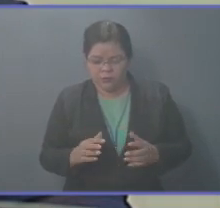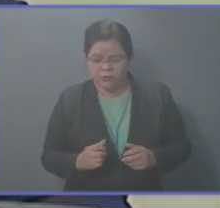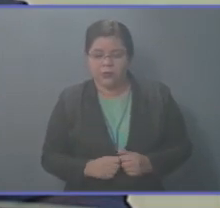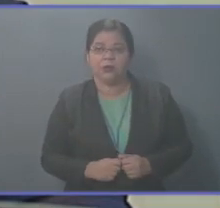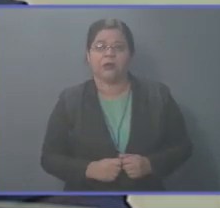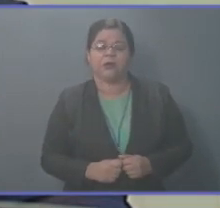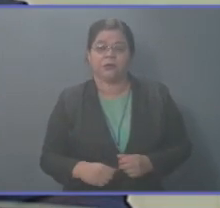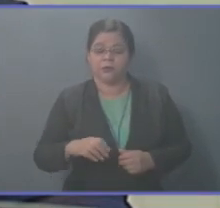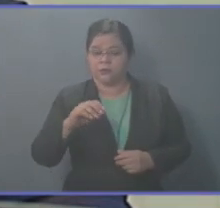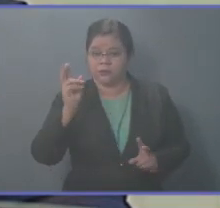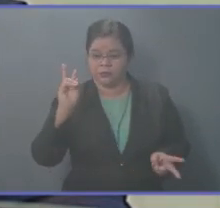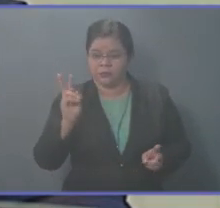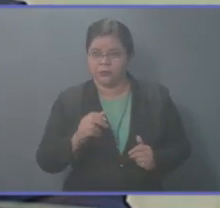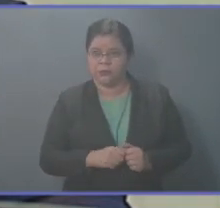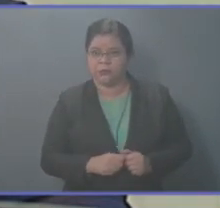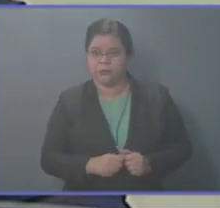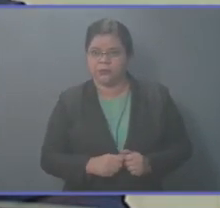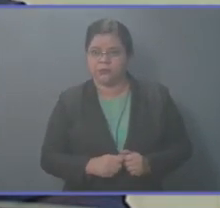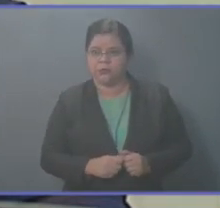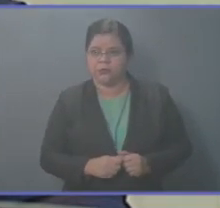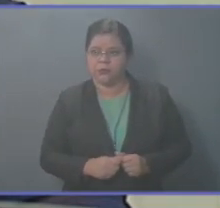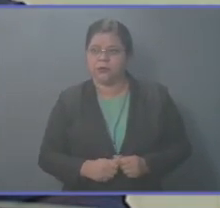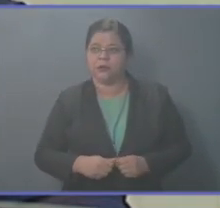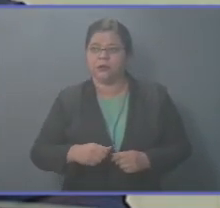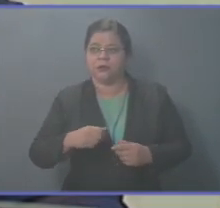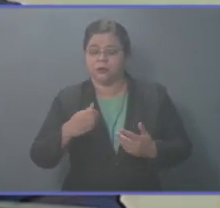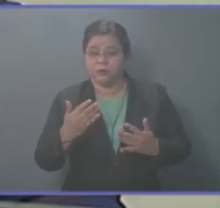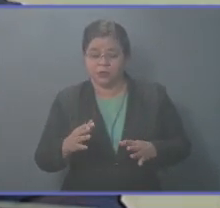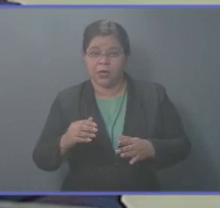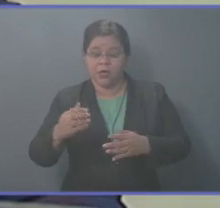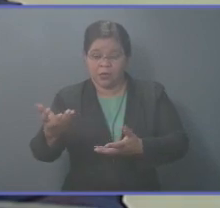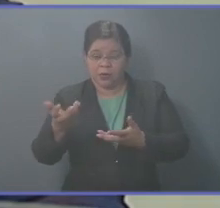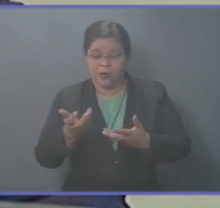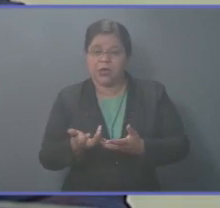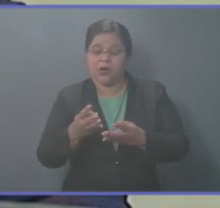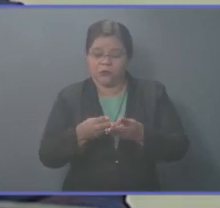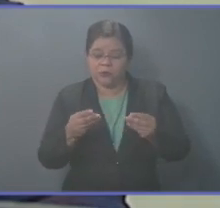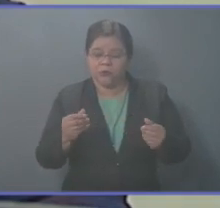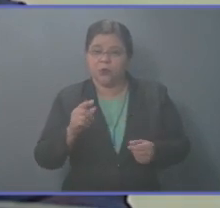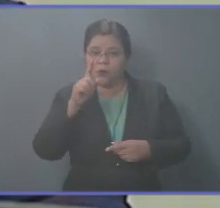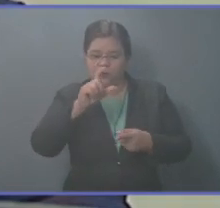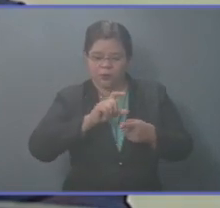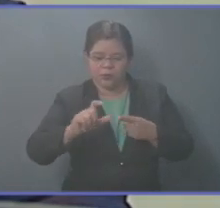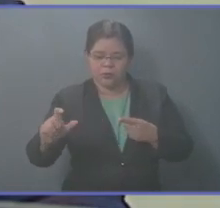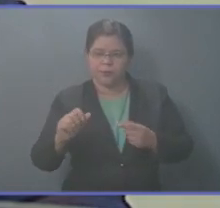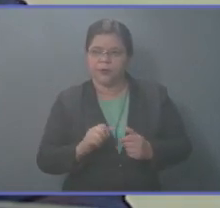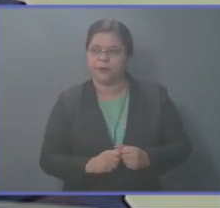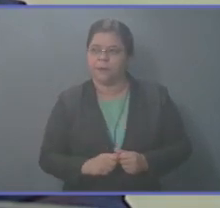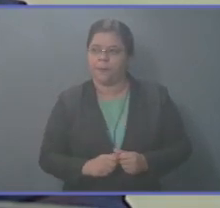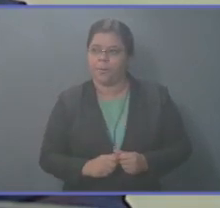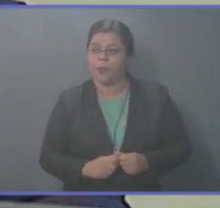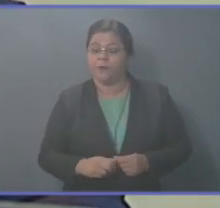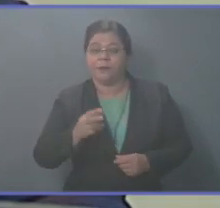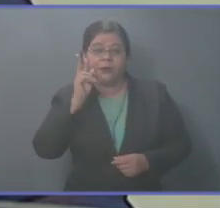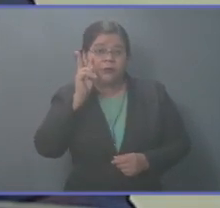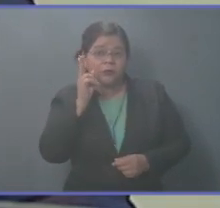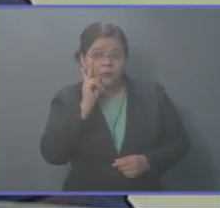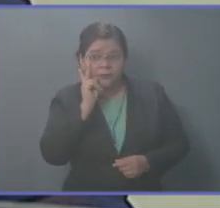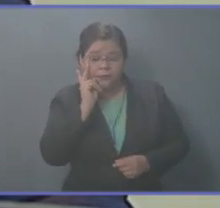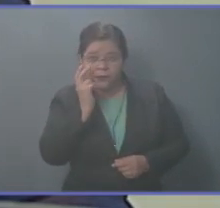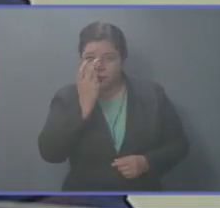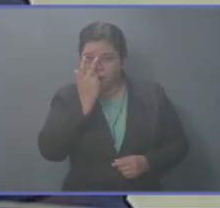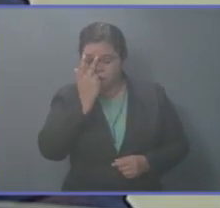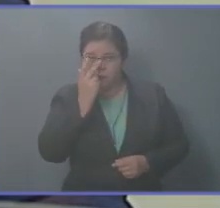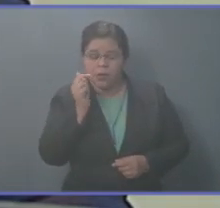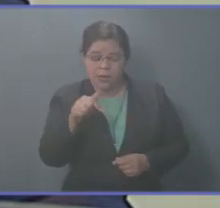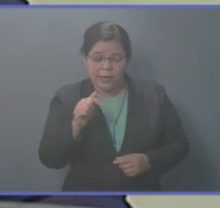y Bukele en la Asamblea y amenaza con disolución dentro de una semana HTM. Esto significa que la